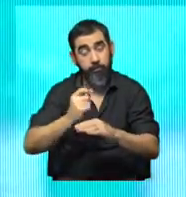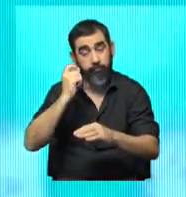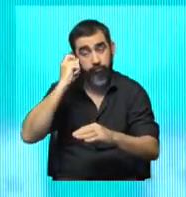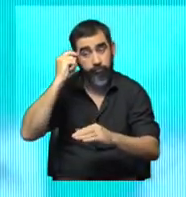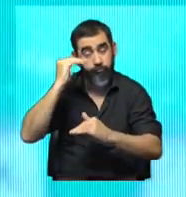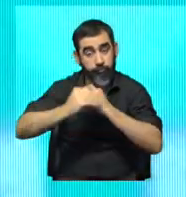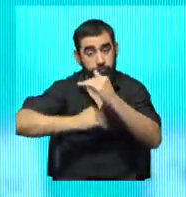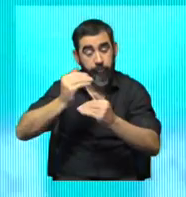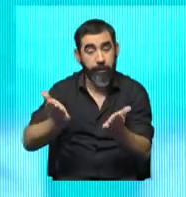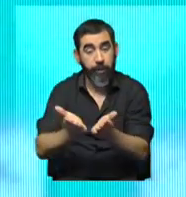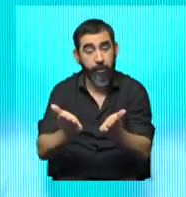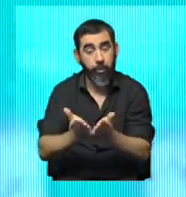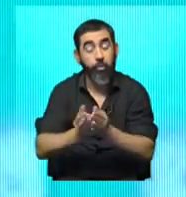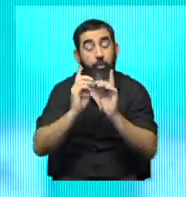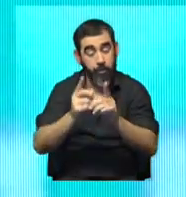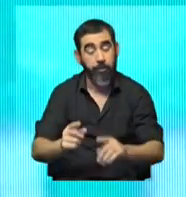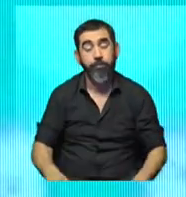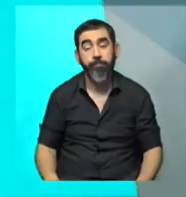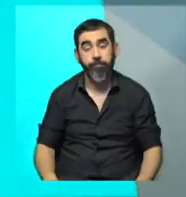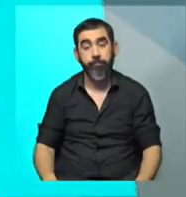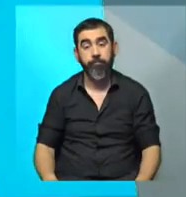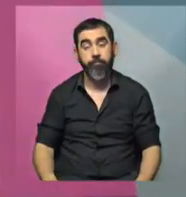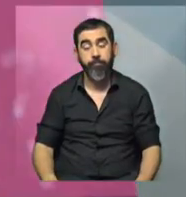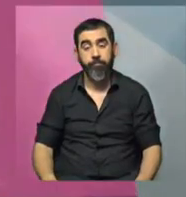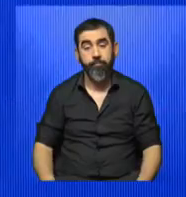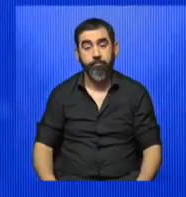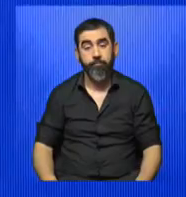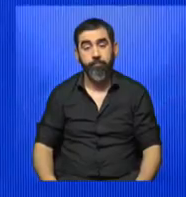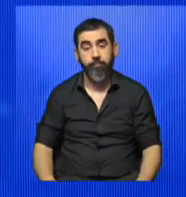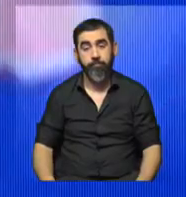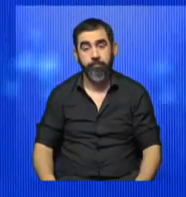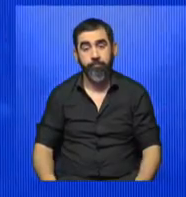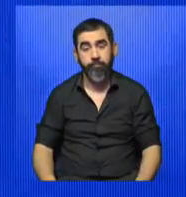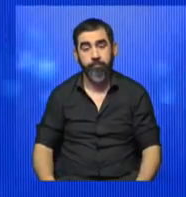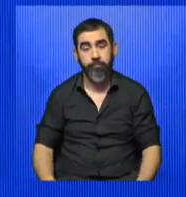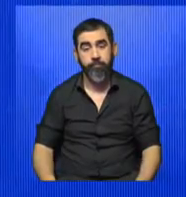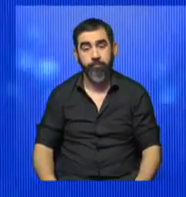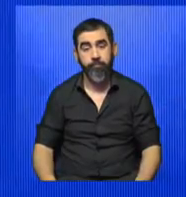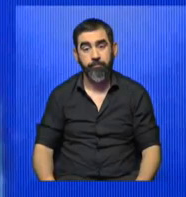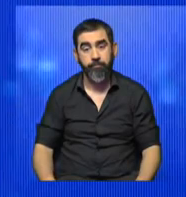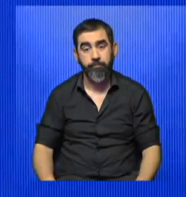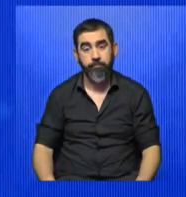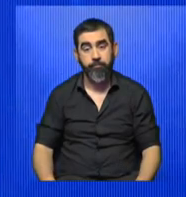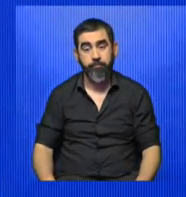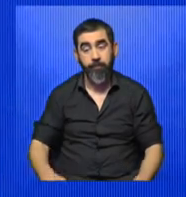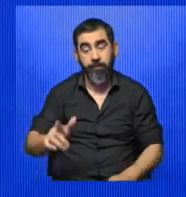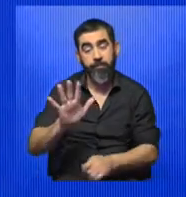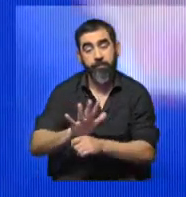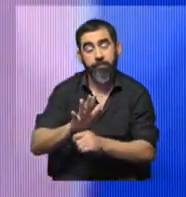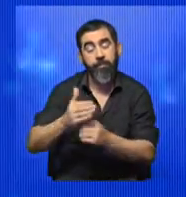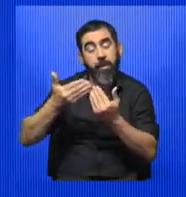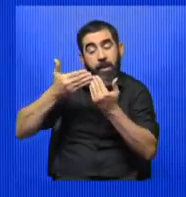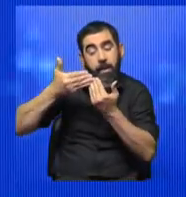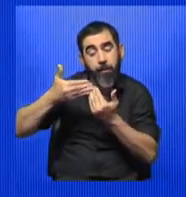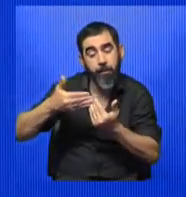académico que tienen a nivel liceal. Entonces, sí. me arrancabas la pregunta diciendo, esto fue como el puntapié para